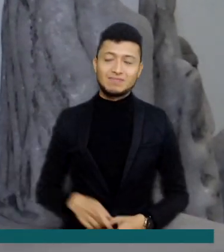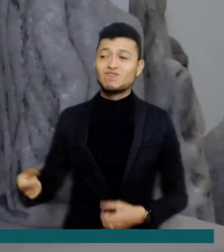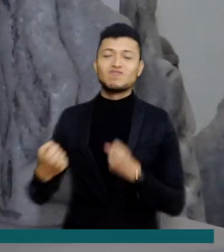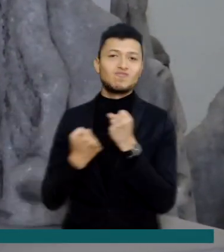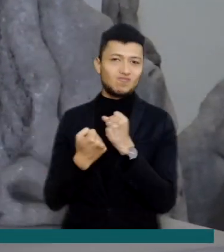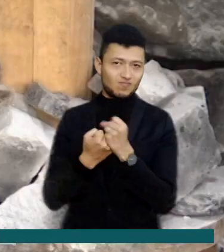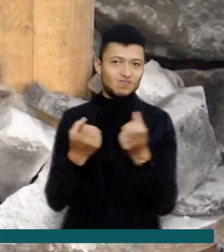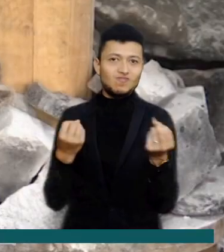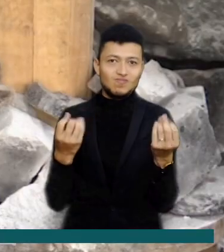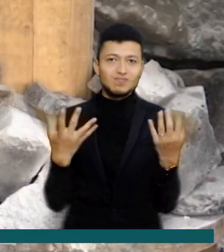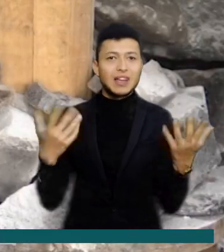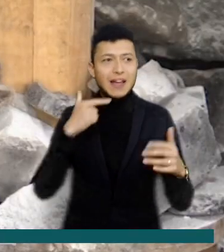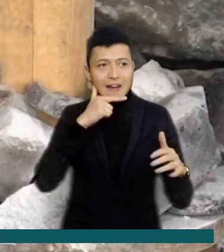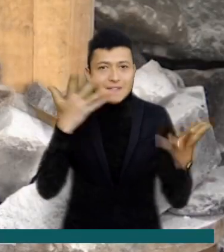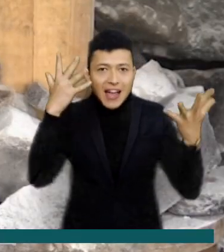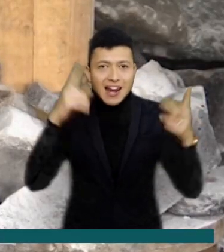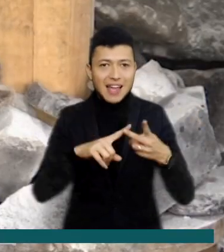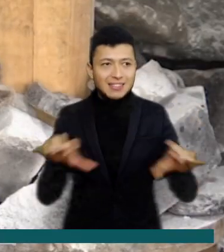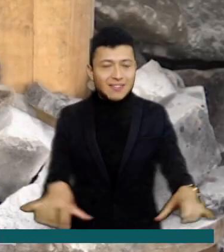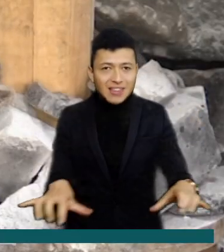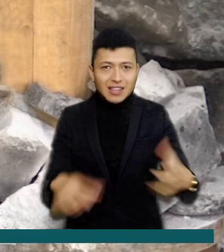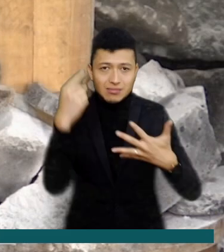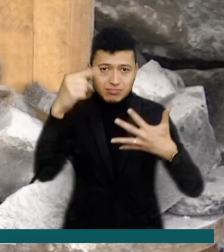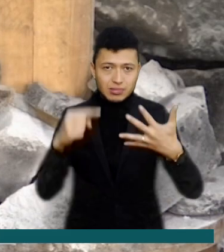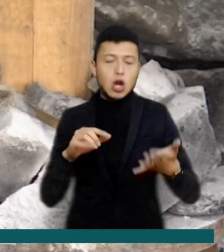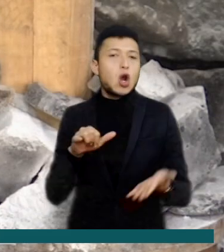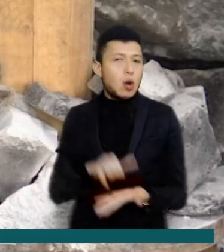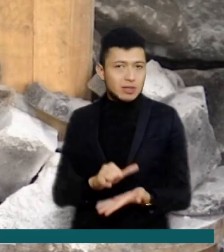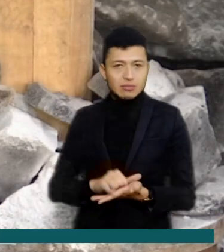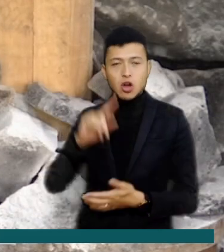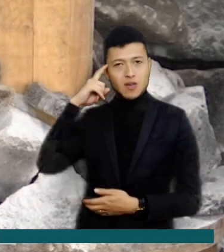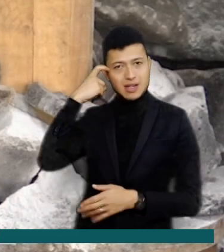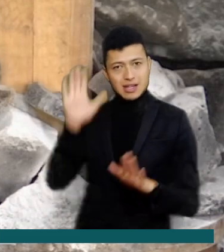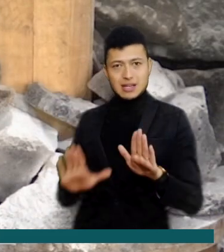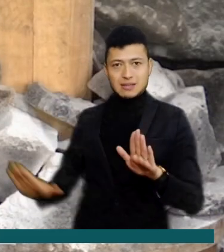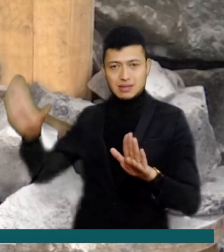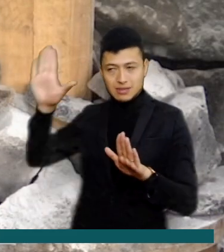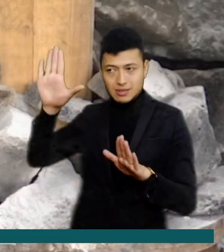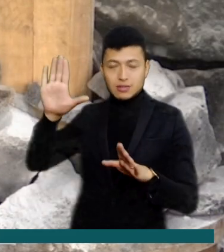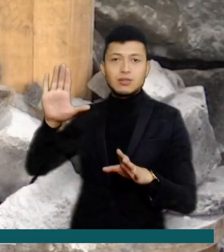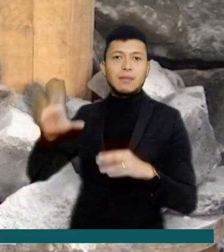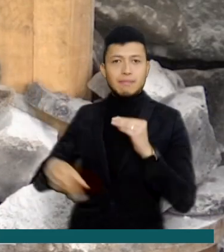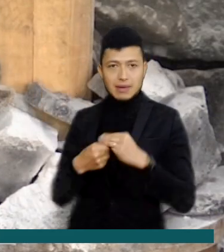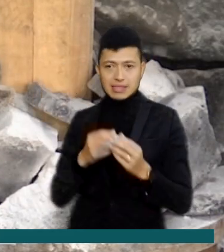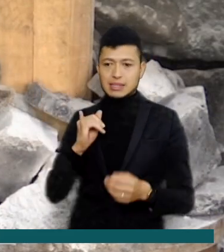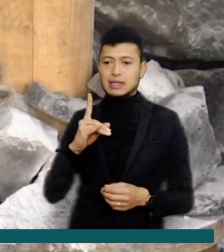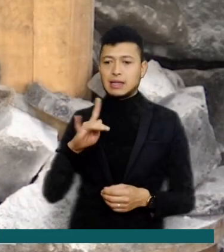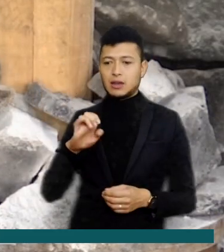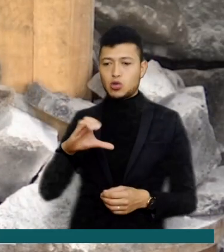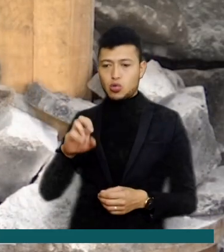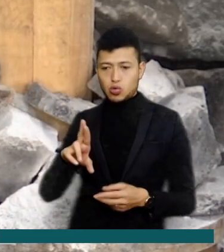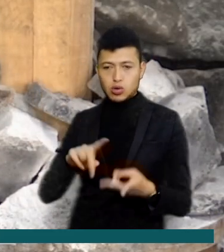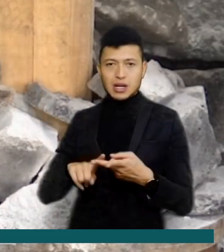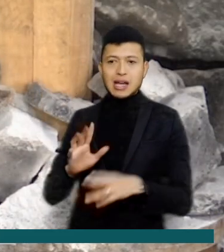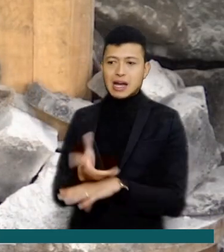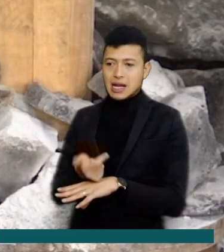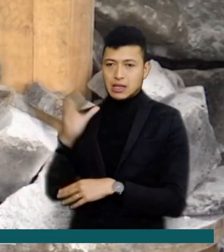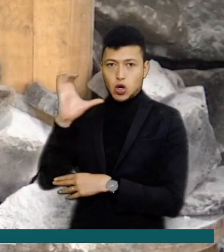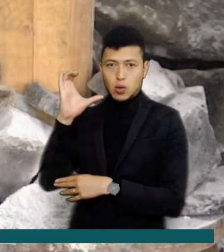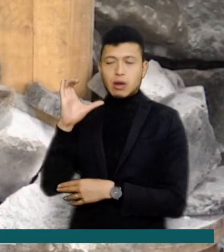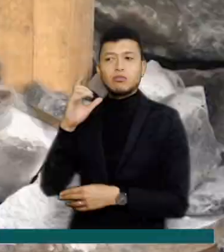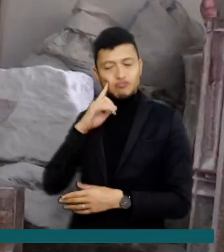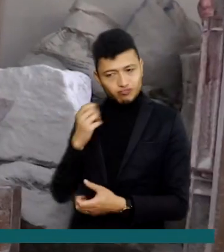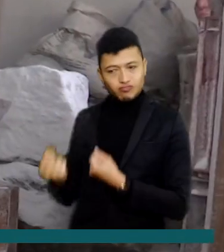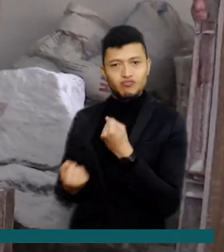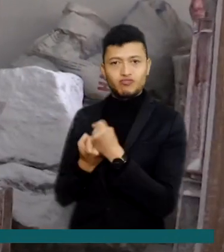Nos han apoyado pues para ferias, para actividades, lo mismo que la gobernación, el IDECUT, Artesanías de Colombia, o nos han apoyado y han